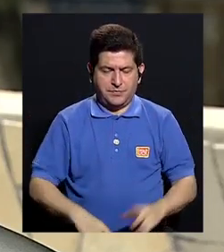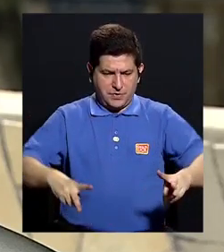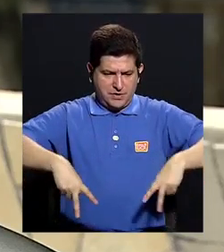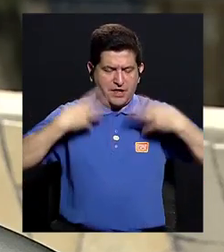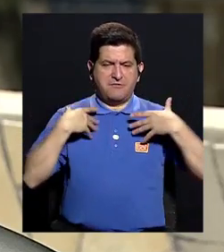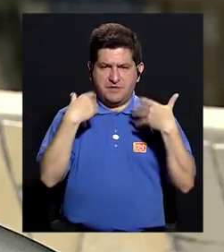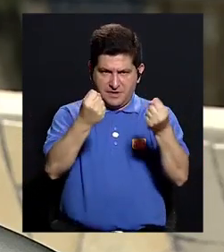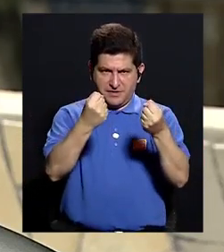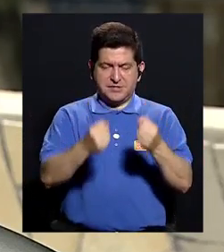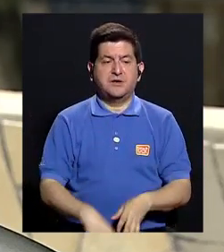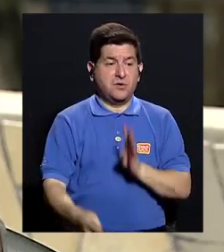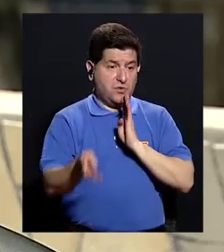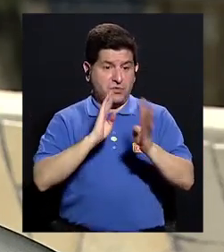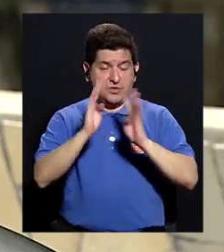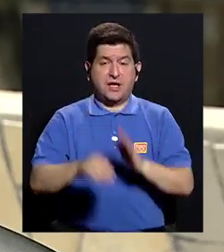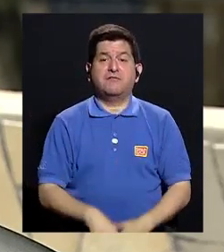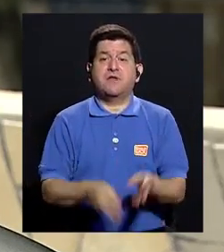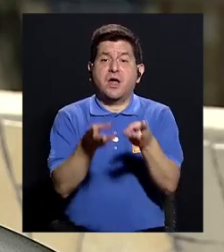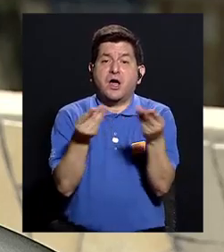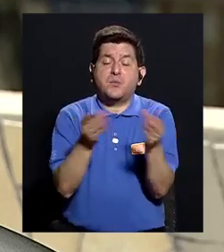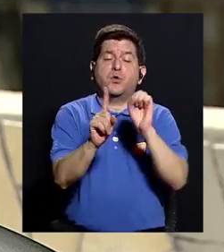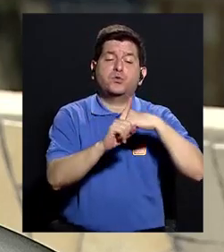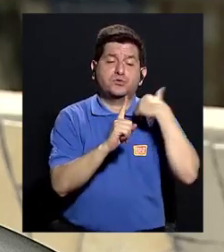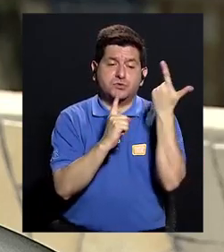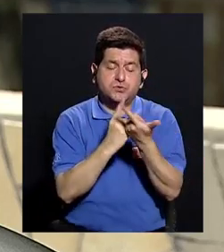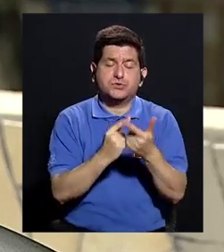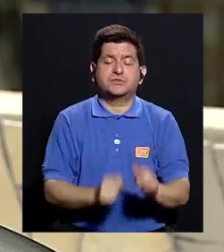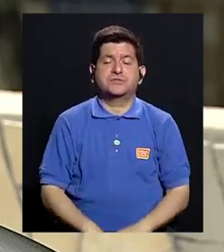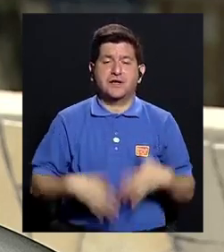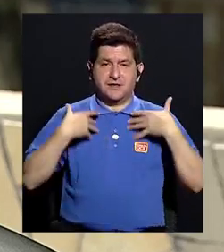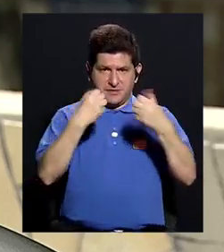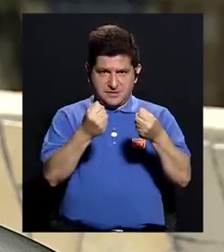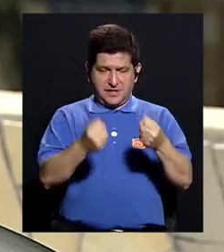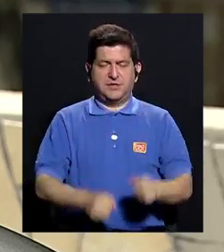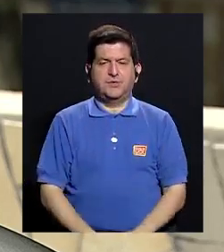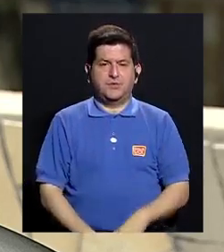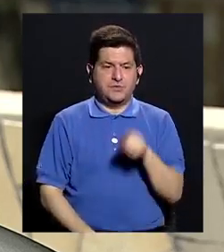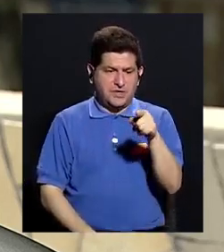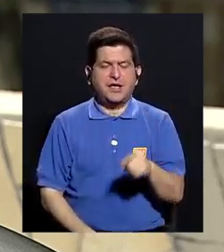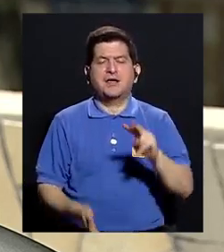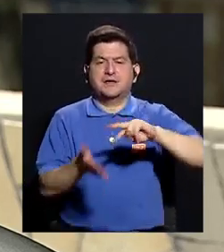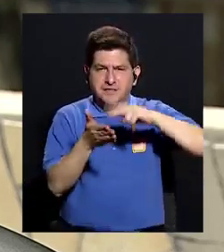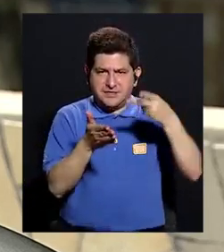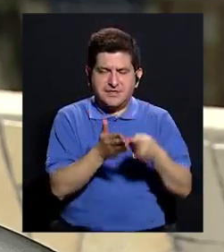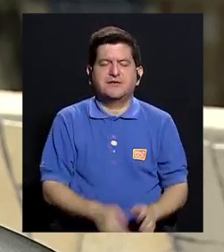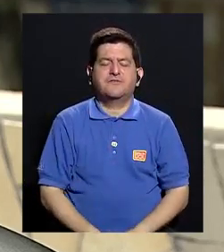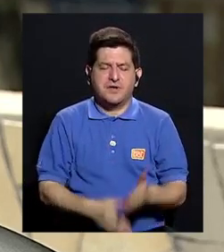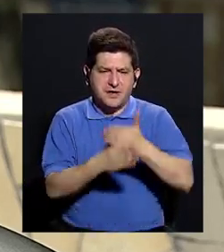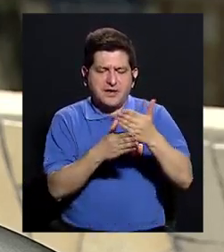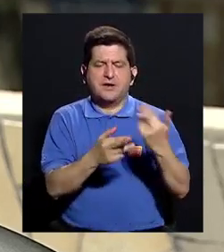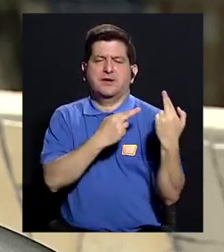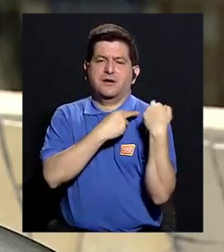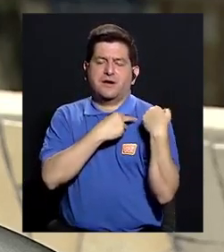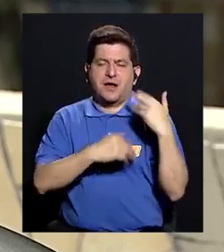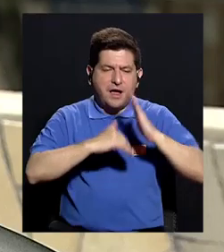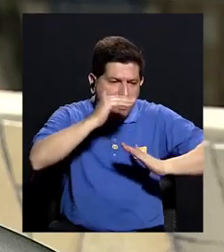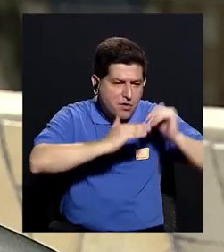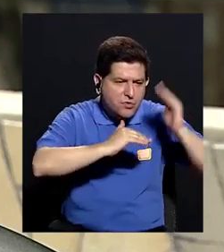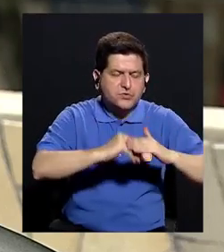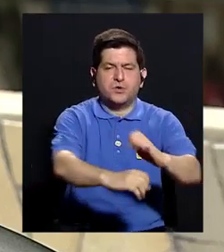de vivir con salud. Y por eso hablamos de la producción social de la salud. Es una producción que en corresponsabilidad también se